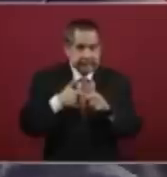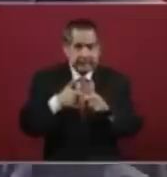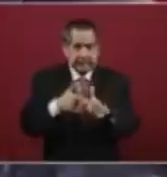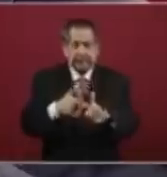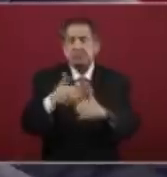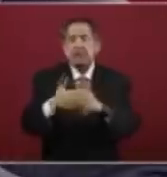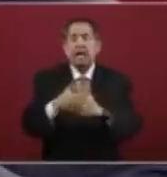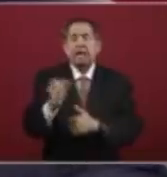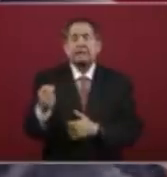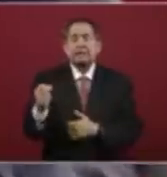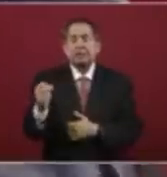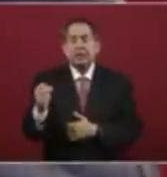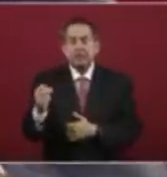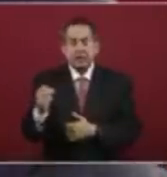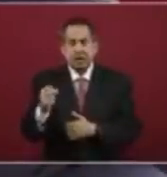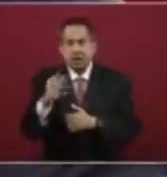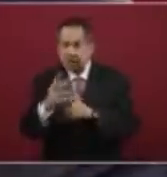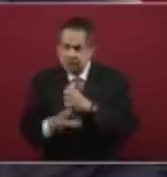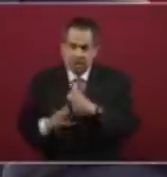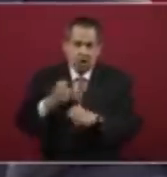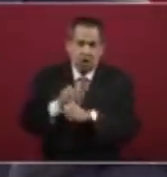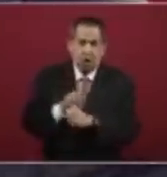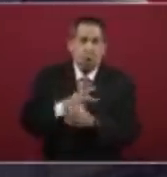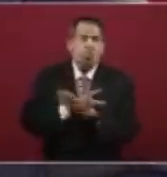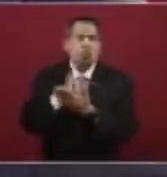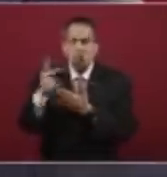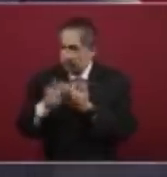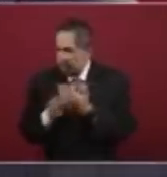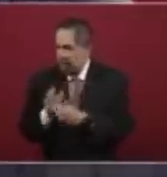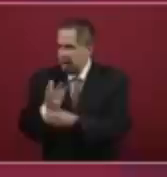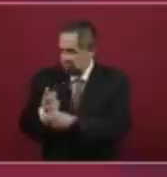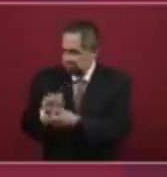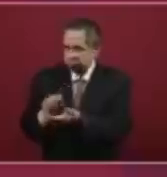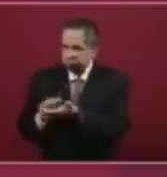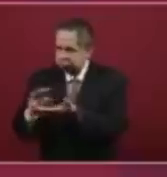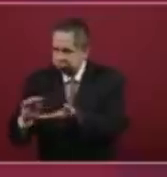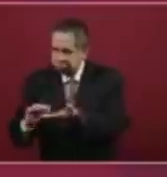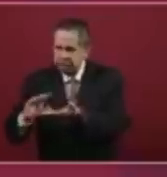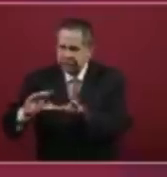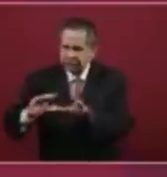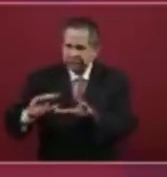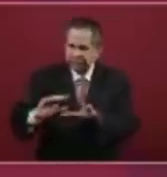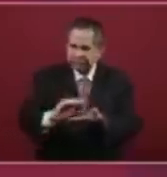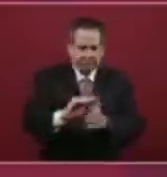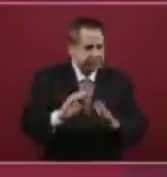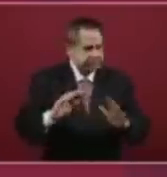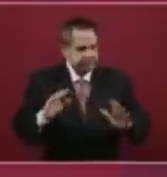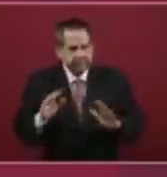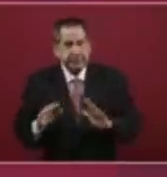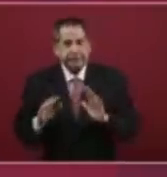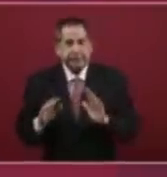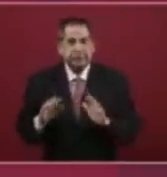septiembre reforzamos programas que ya están